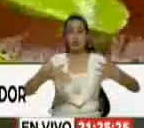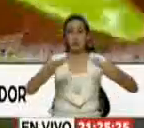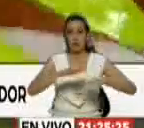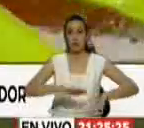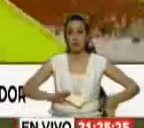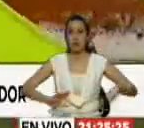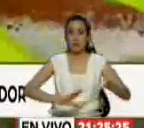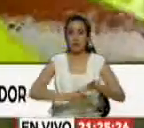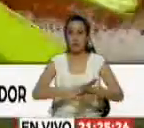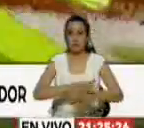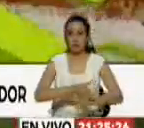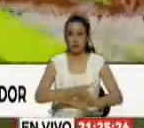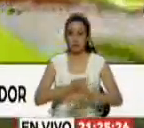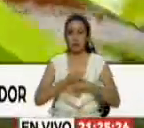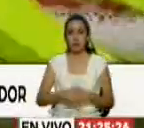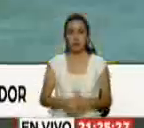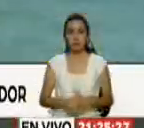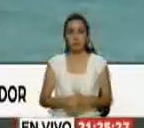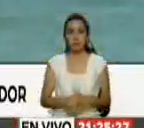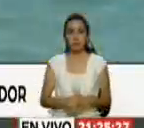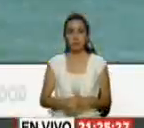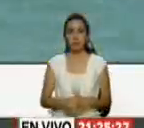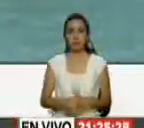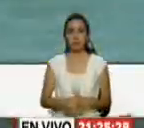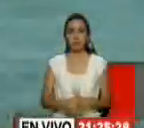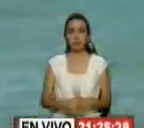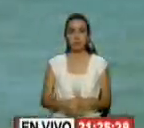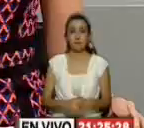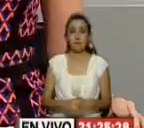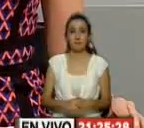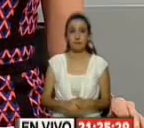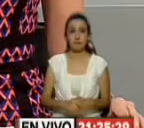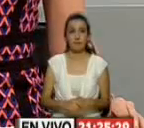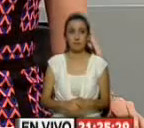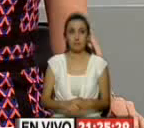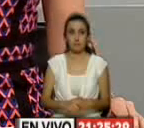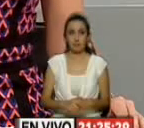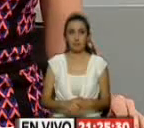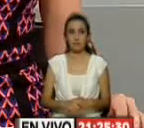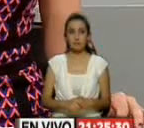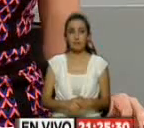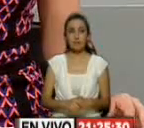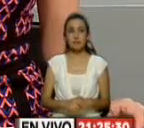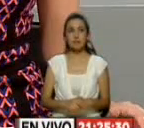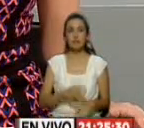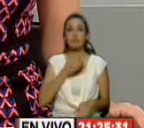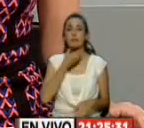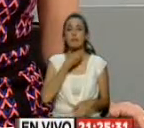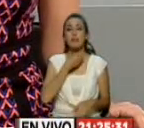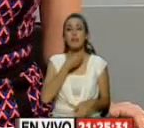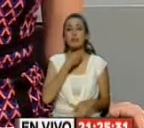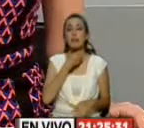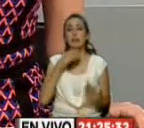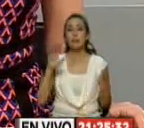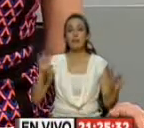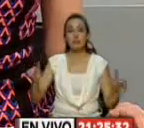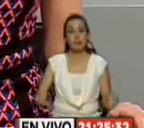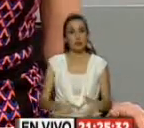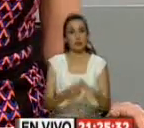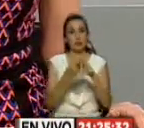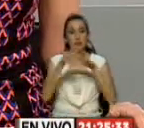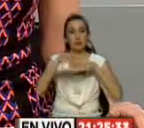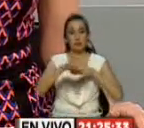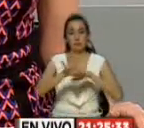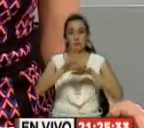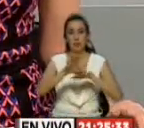después del camarón y del banano. Mirta Carrillo, Telediario. Y en el mes de agosto comienzan las romerías hacia